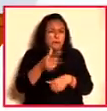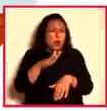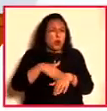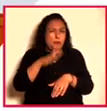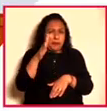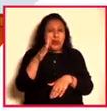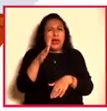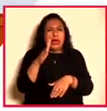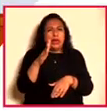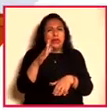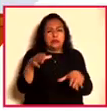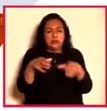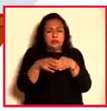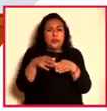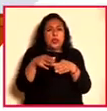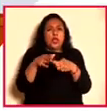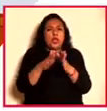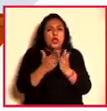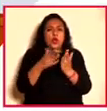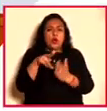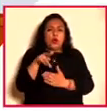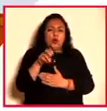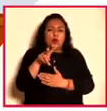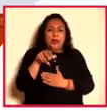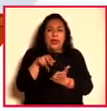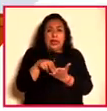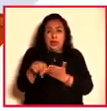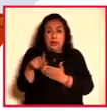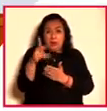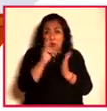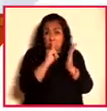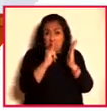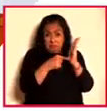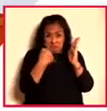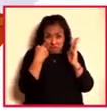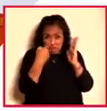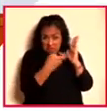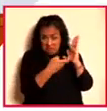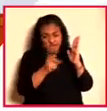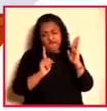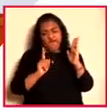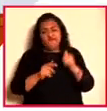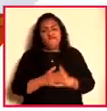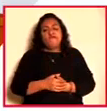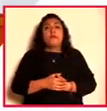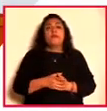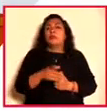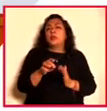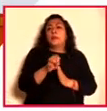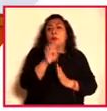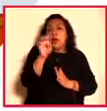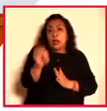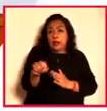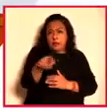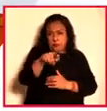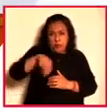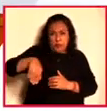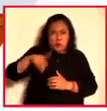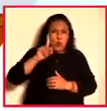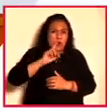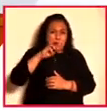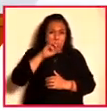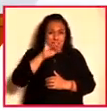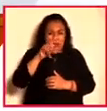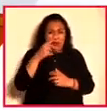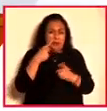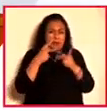negra, pero en los catálogos eso no está muy reflejado, ¿no? Un ejemplo que nos da Marta en esta conversación es